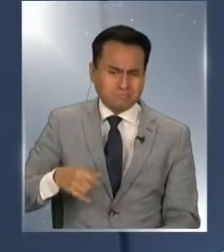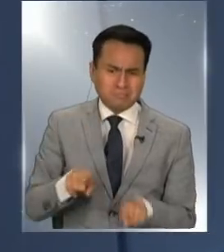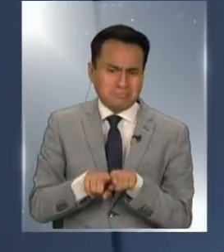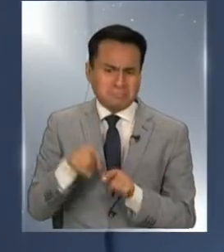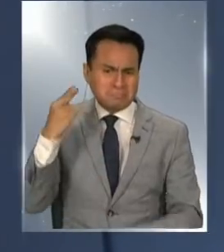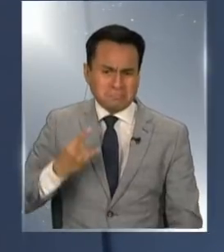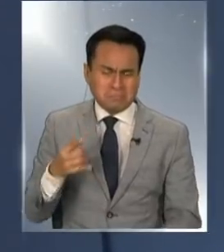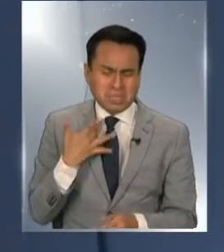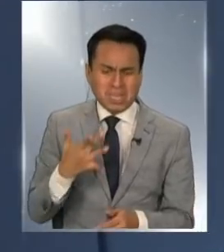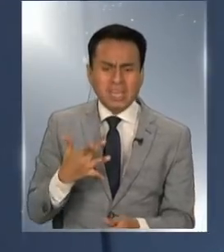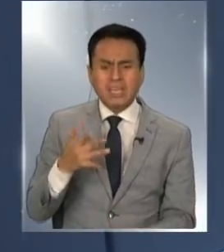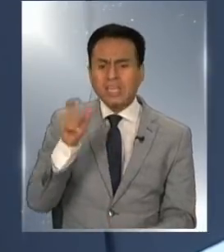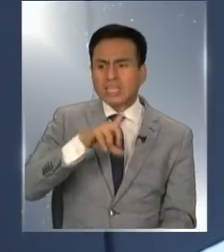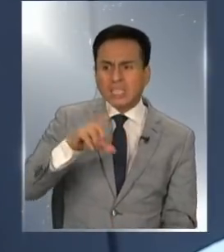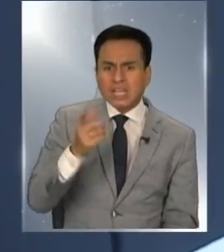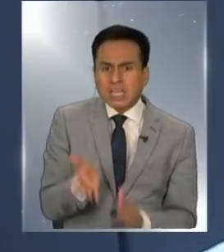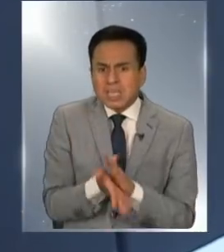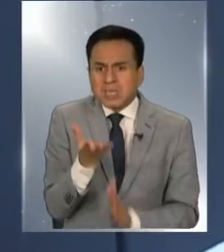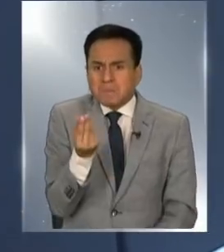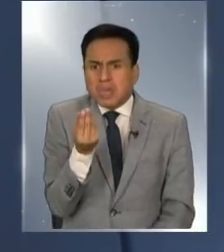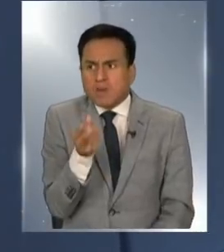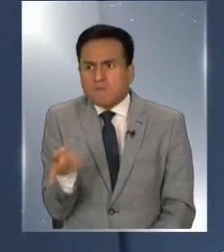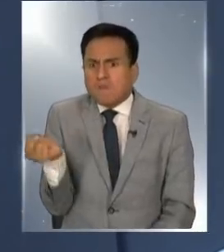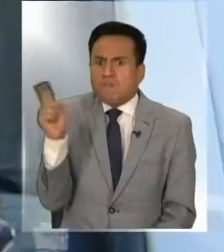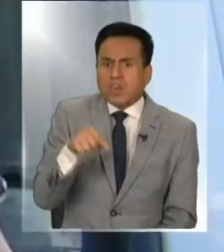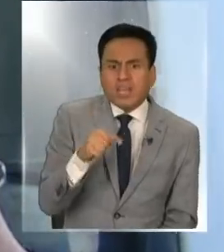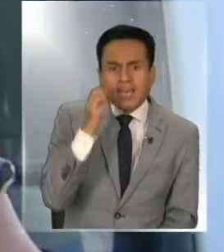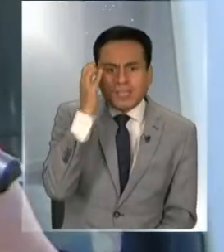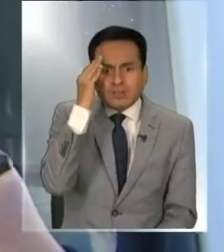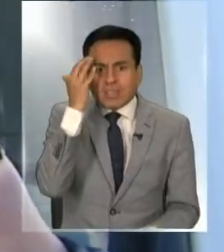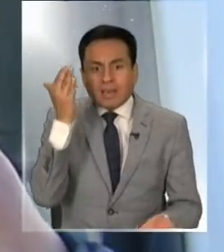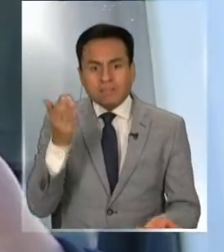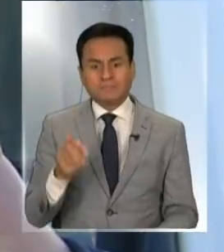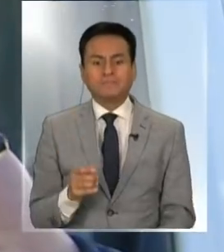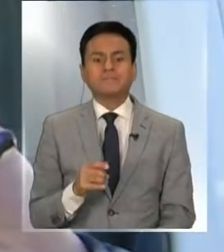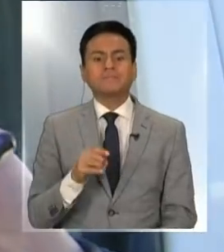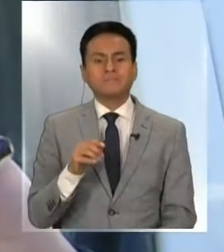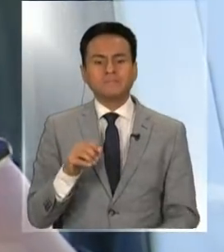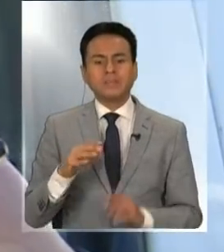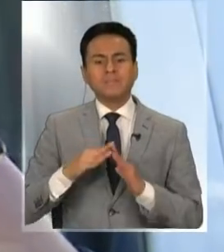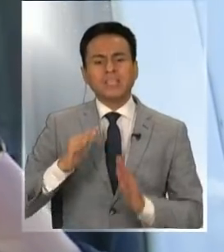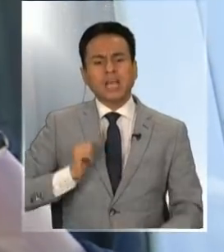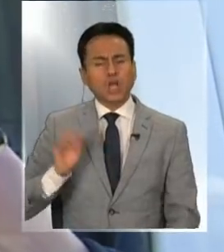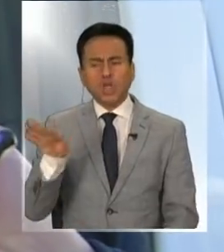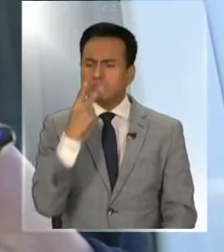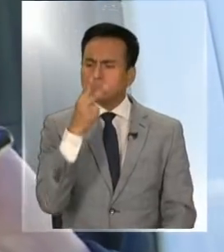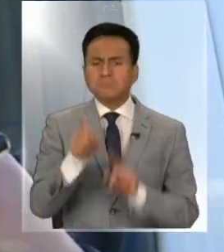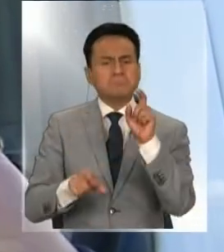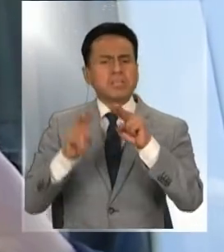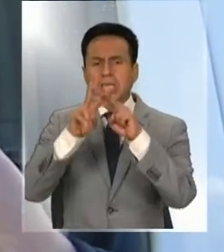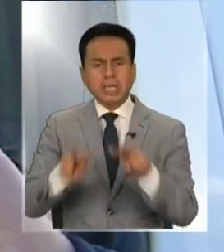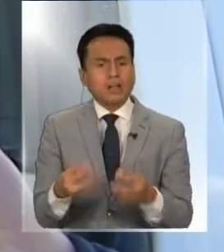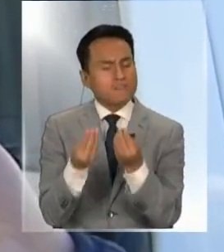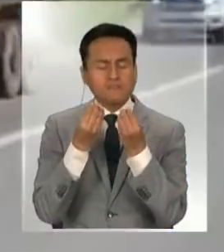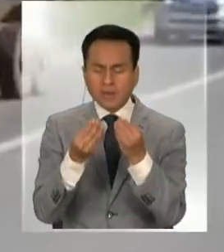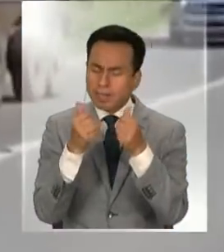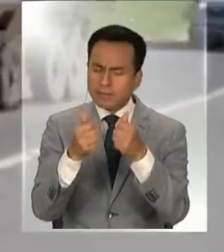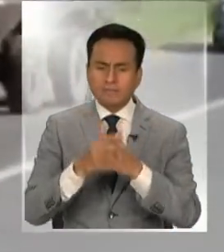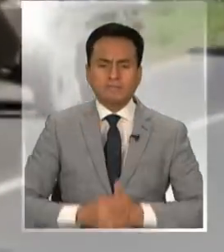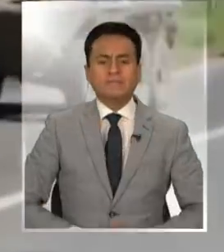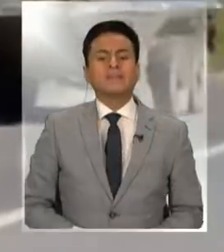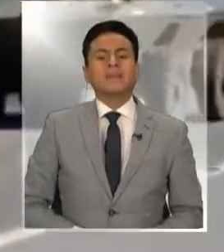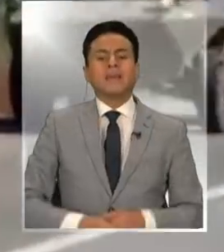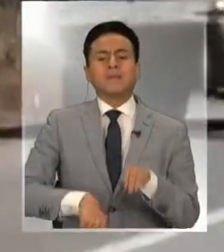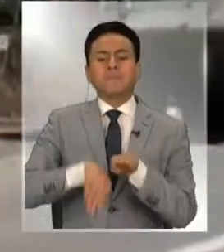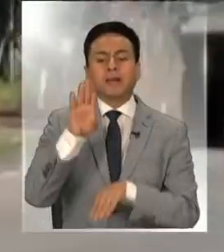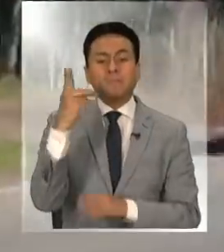Porque uno sale ya con miedo, no sabe si va a volver o no va a volver. ¿Se han visto pasar los militares, pero todo tranquilo? Sí, no, bueno. Son